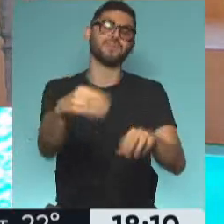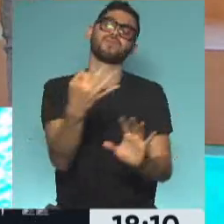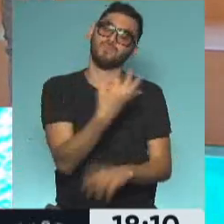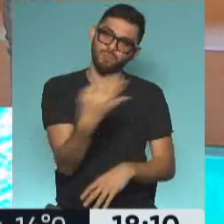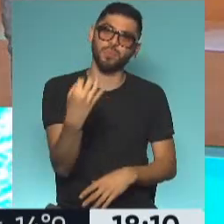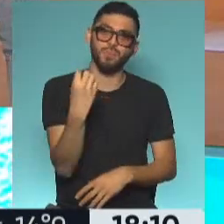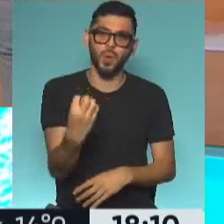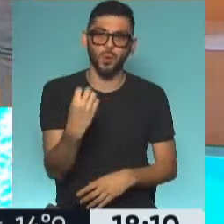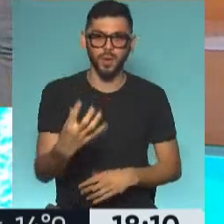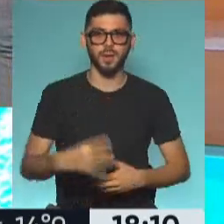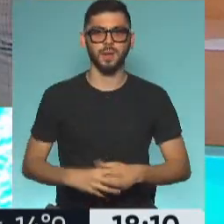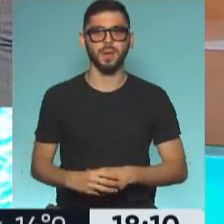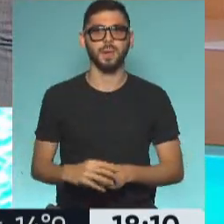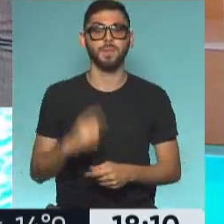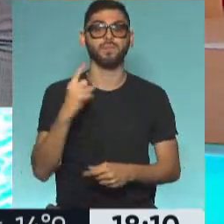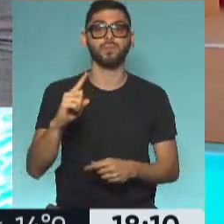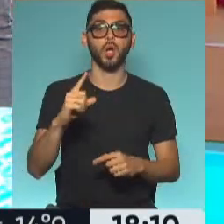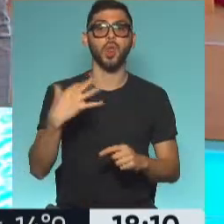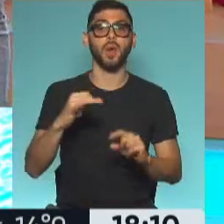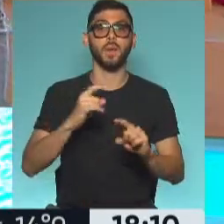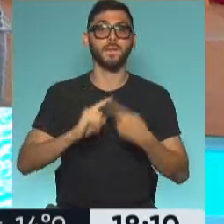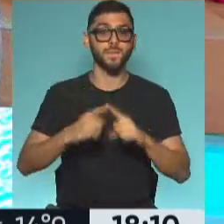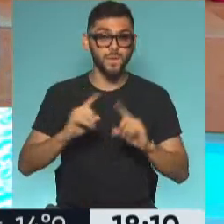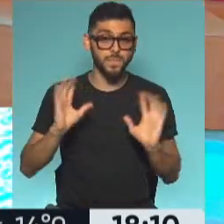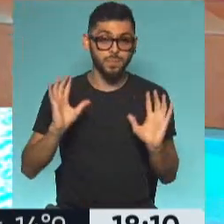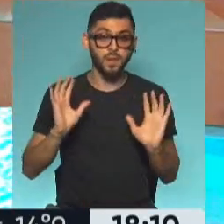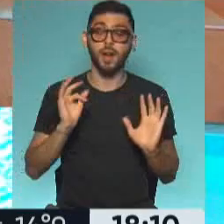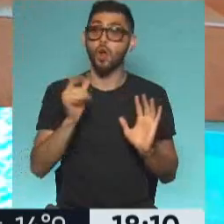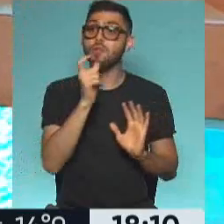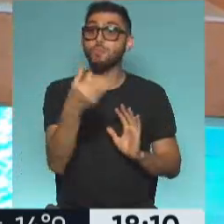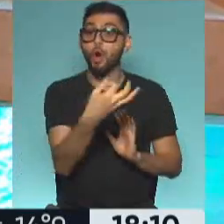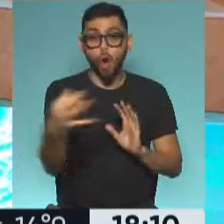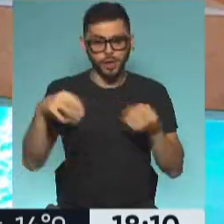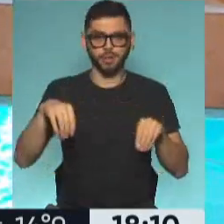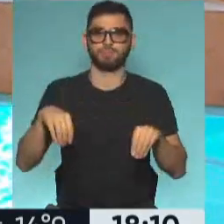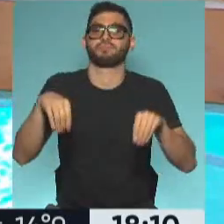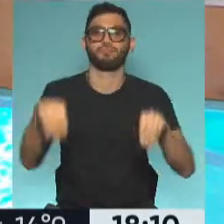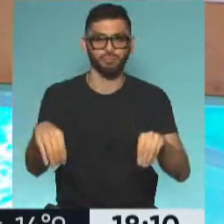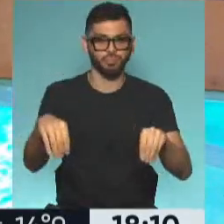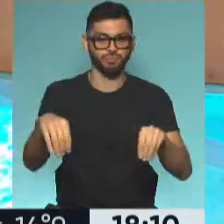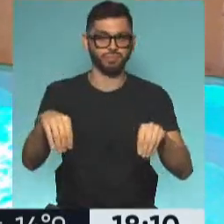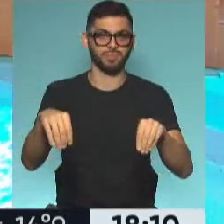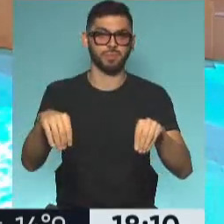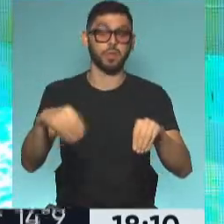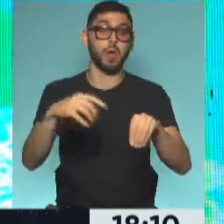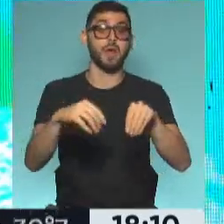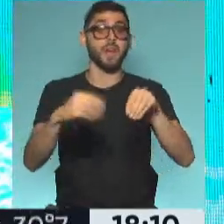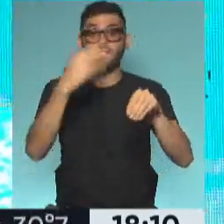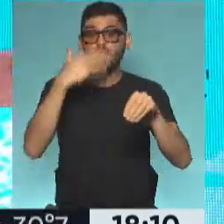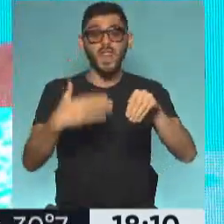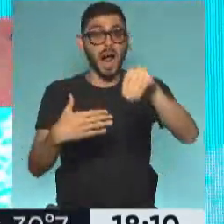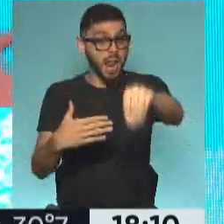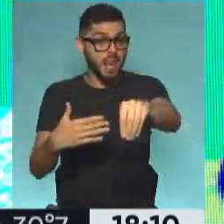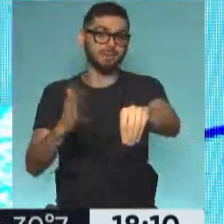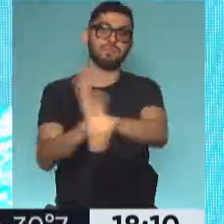Exactamente. Sí, pero lo deciden en equipo. Ante cada respuesta correcta, se avanza un casillero. El llegar al casillero final